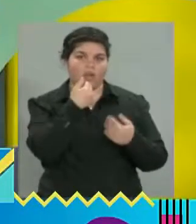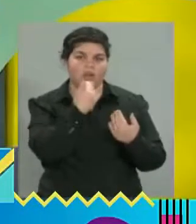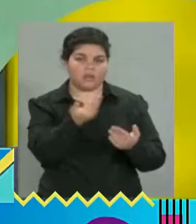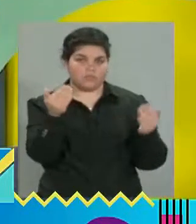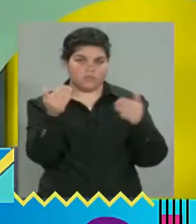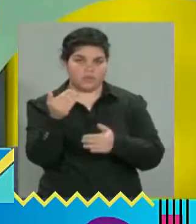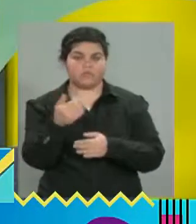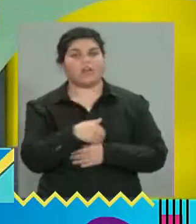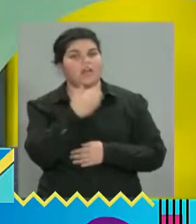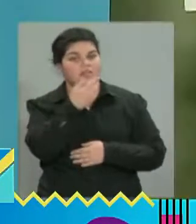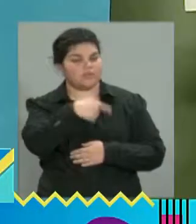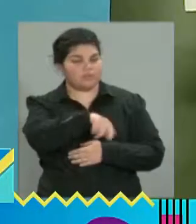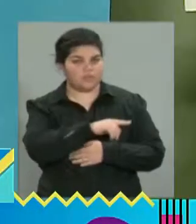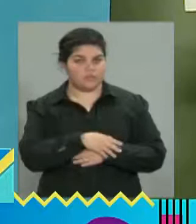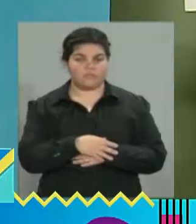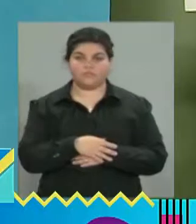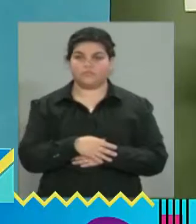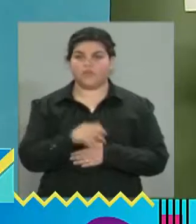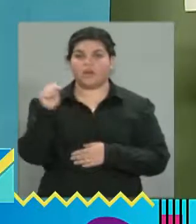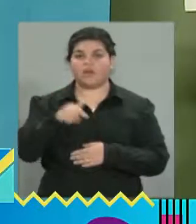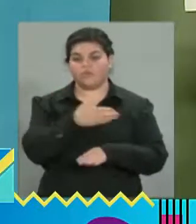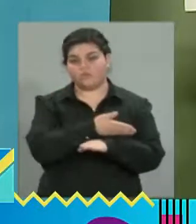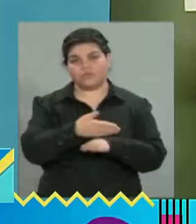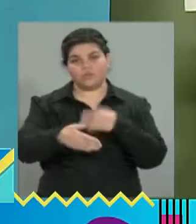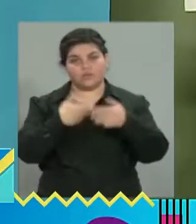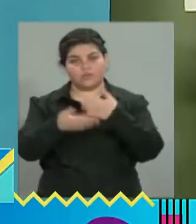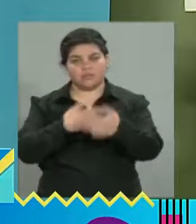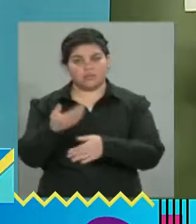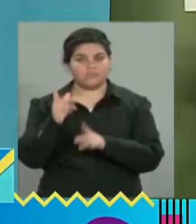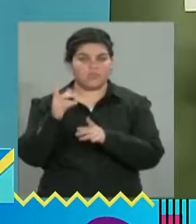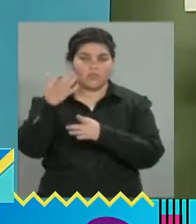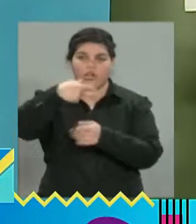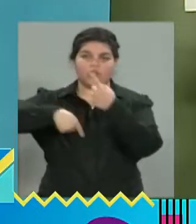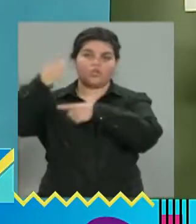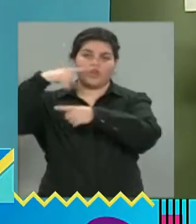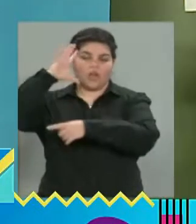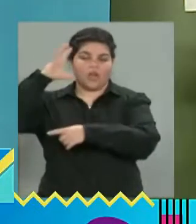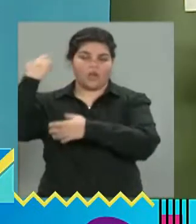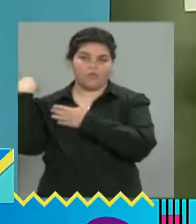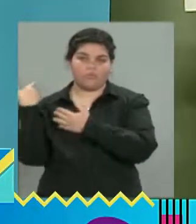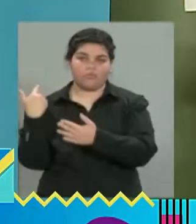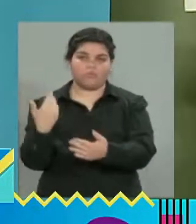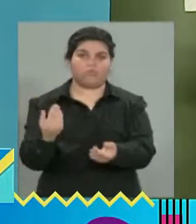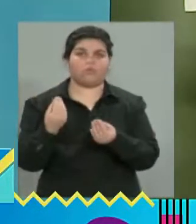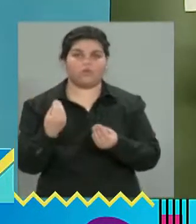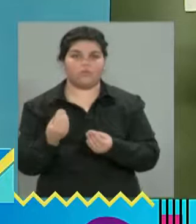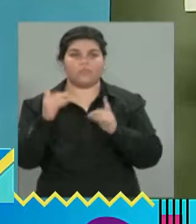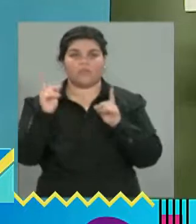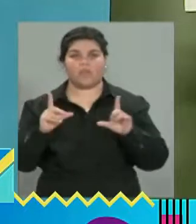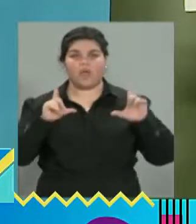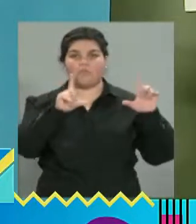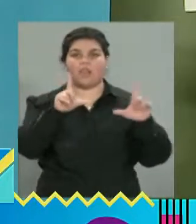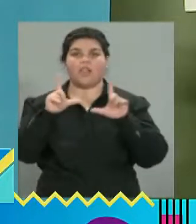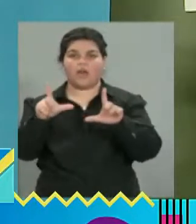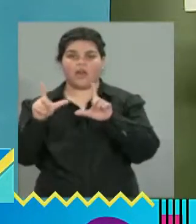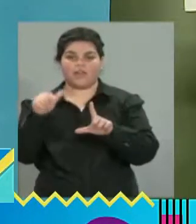Gracias a ustedes por la invitación. Vamos a seguir un poquito más con este recorrido y vamos a pasar por las placas, por las columnas